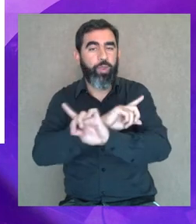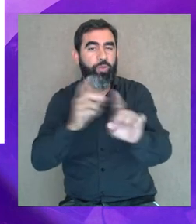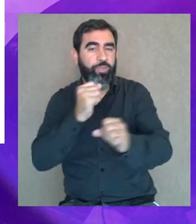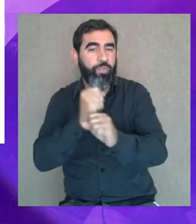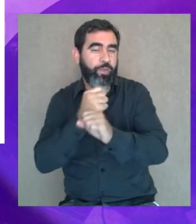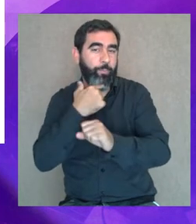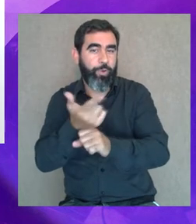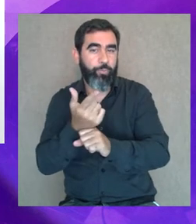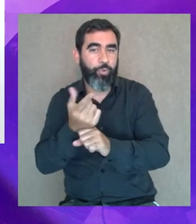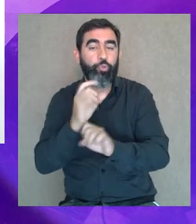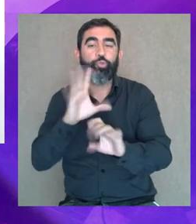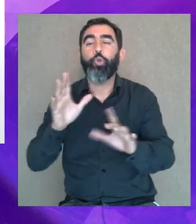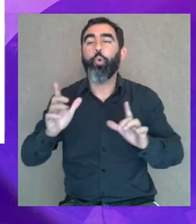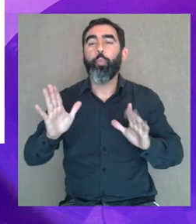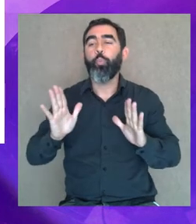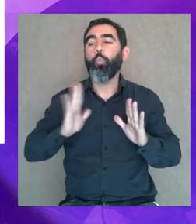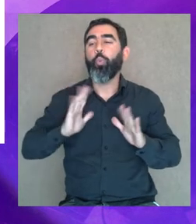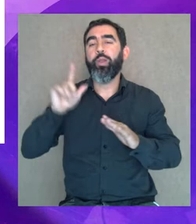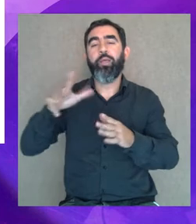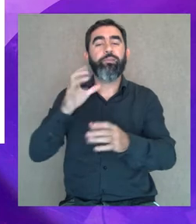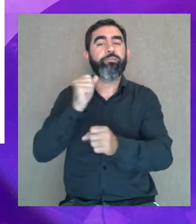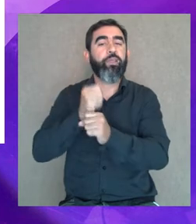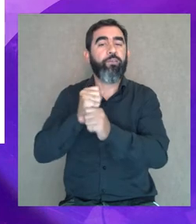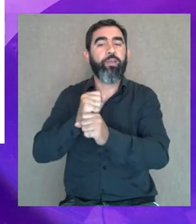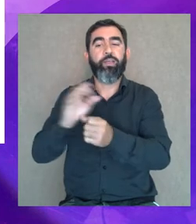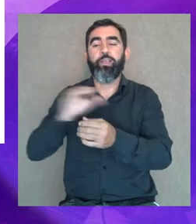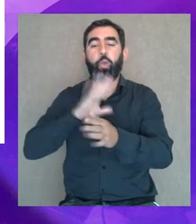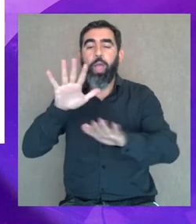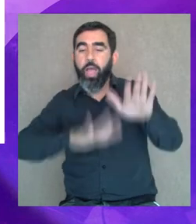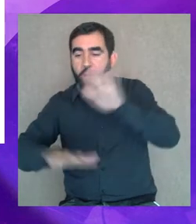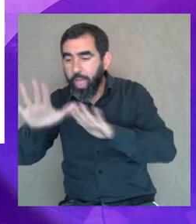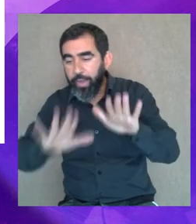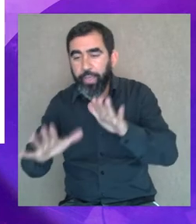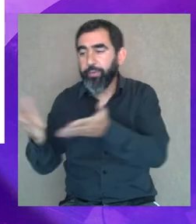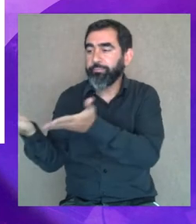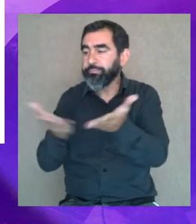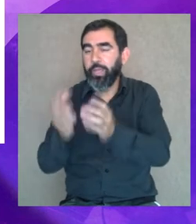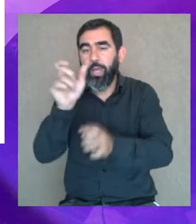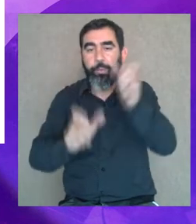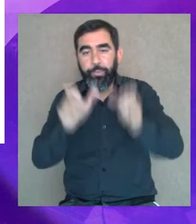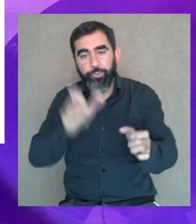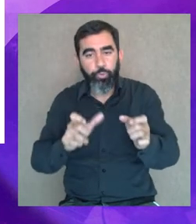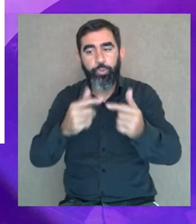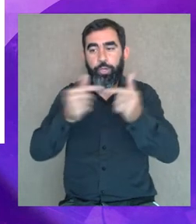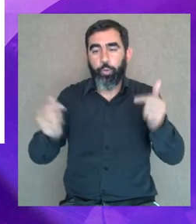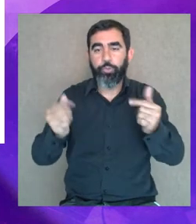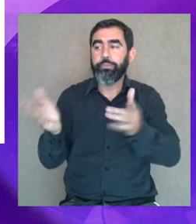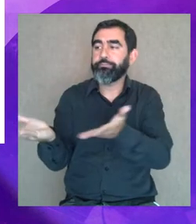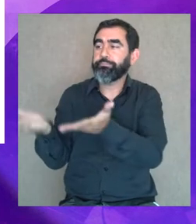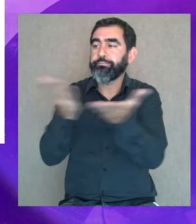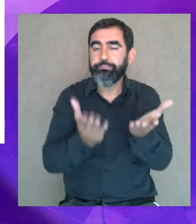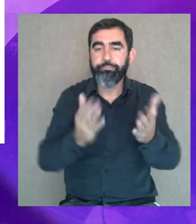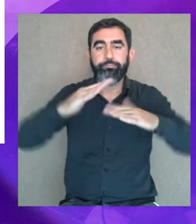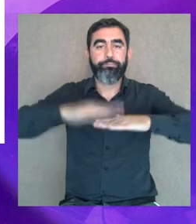materialmente mujeres las que las que integran el cuerpo digamos de acomodadores de personas de montería de recepción